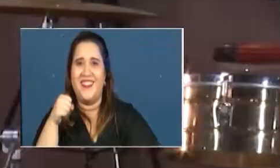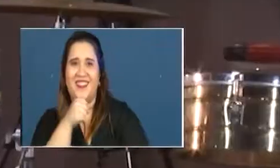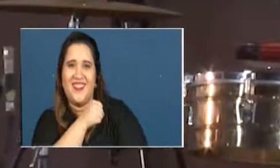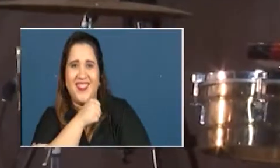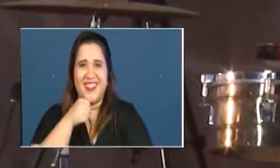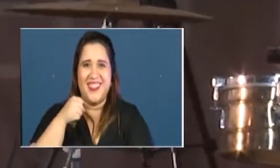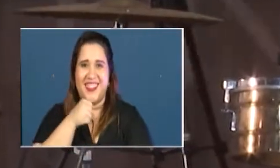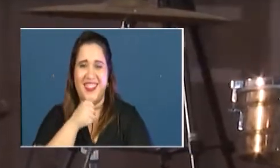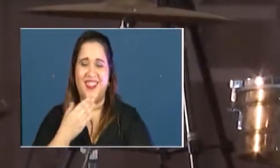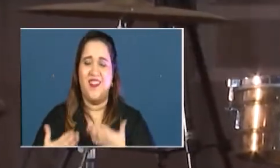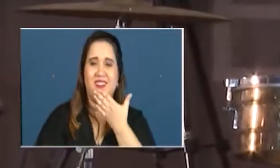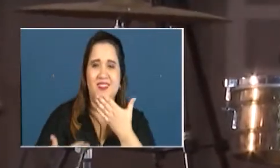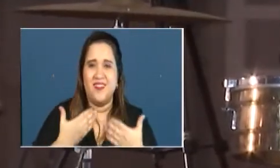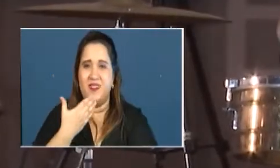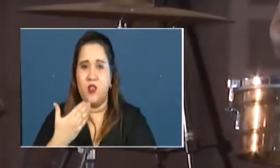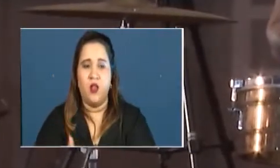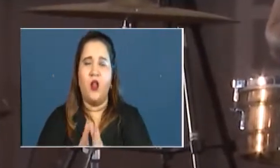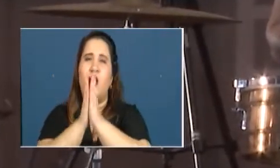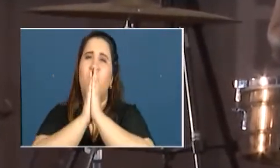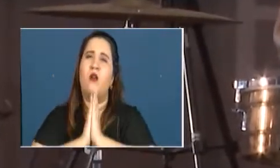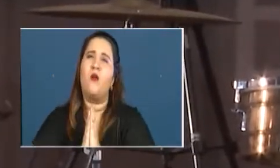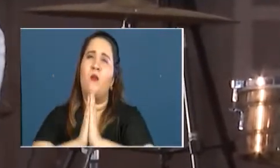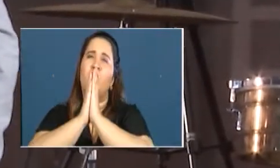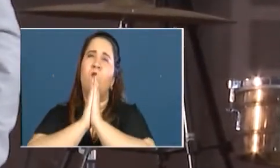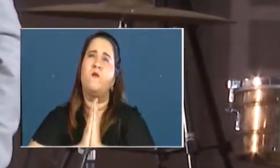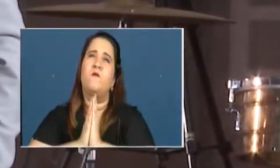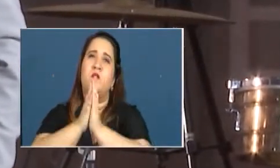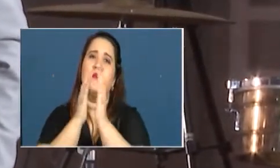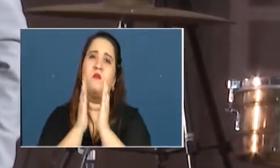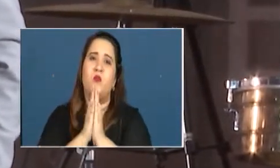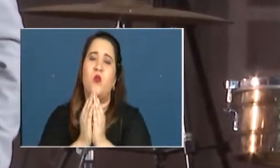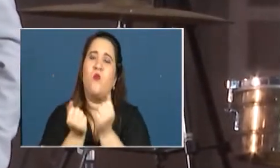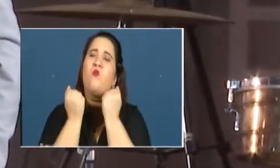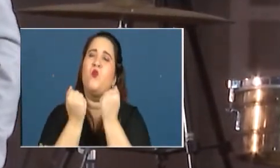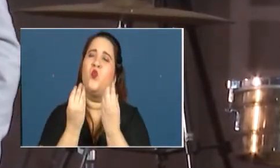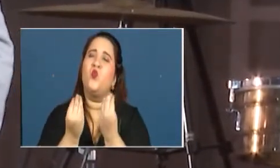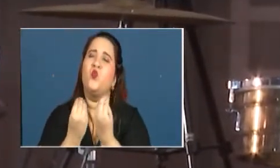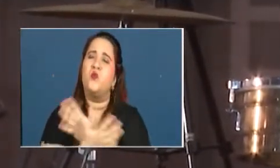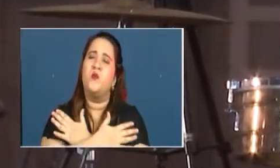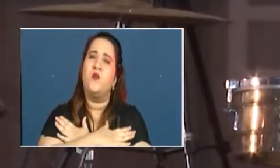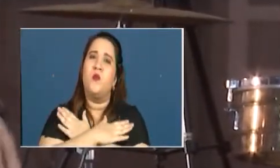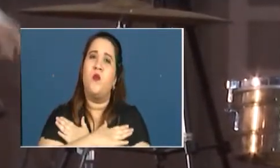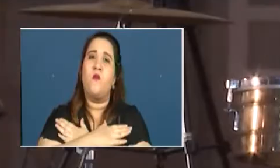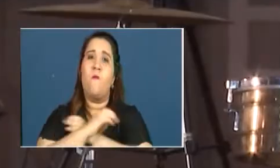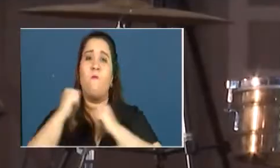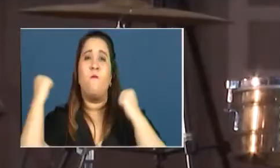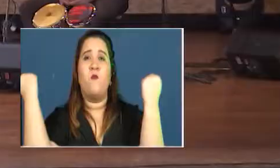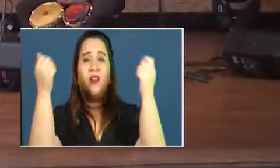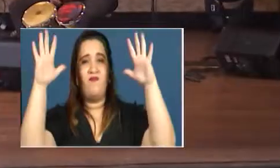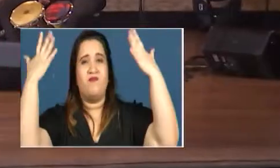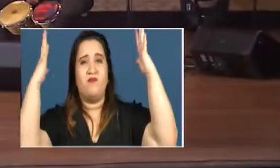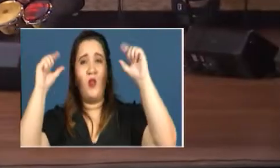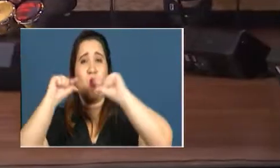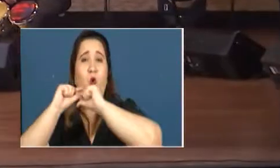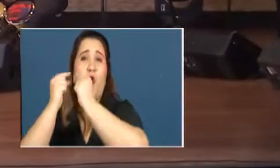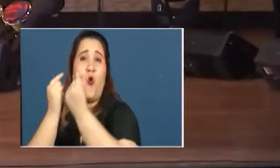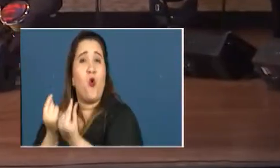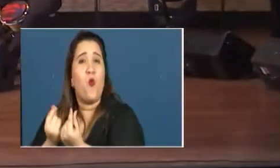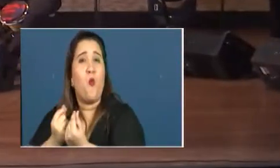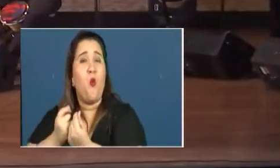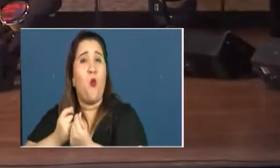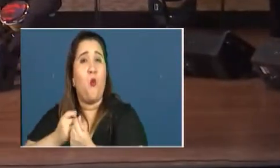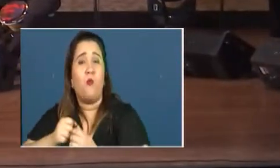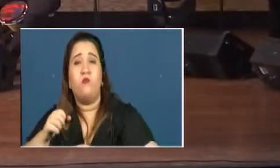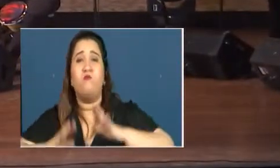casa. Les pido encarecidamente y con mucho amor que le den un aplauso a esta orquesta maravillosa, a estos chicos, a